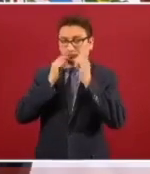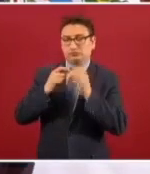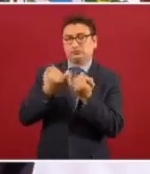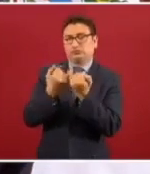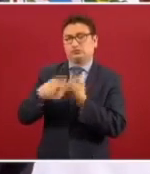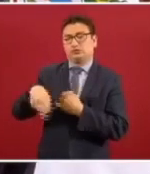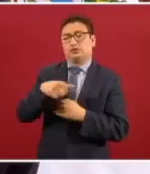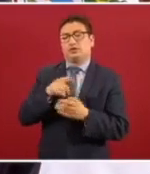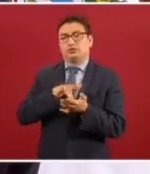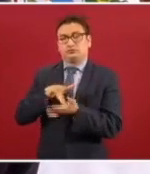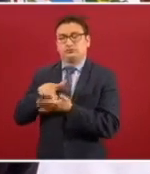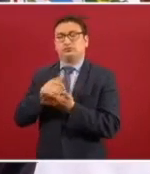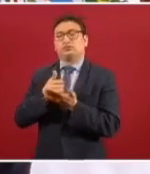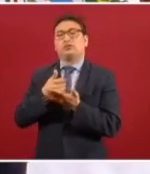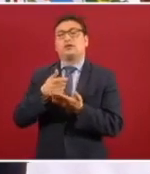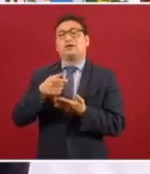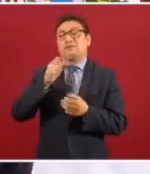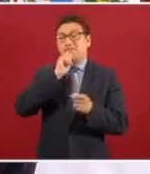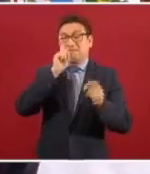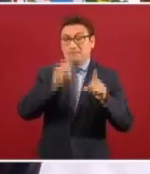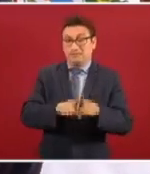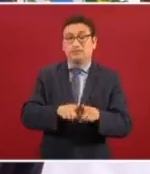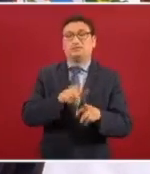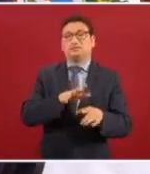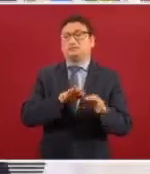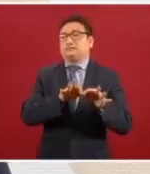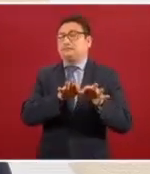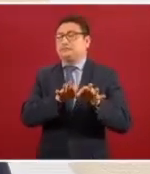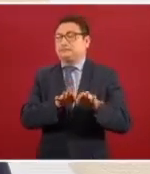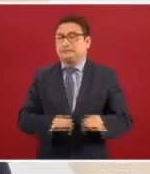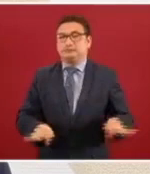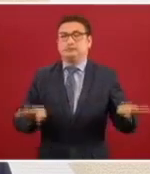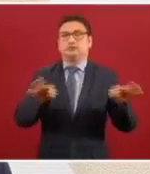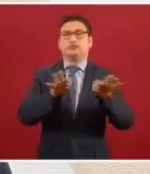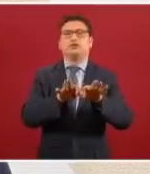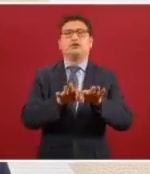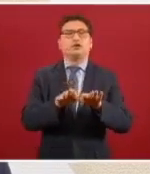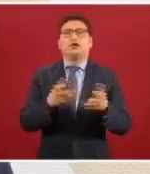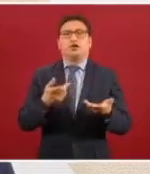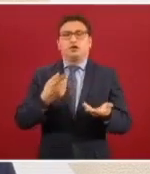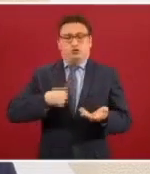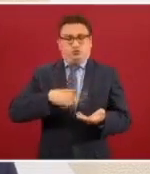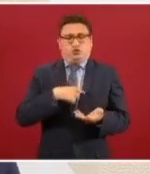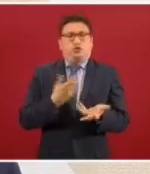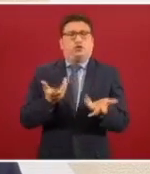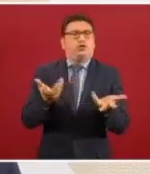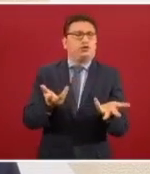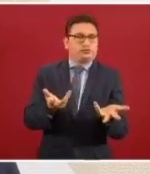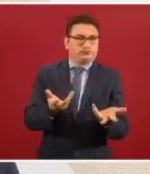Asimismo, y esto es muy importante, vamos a crear